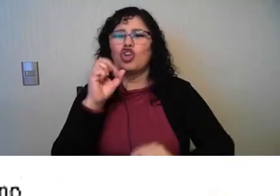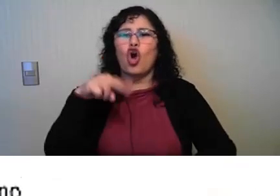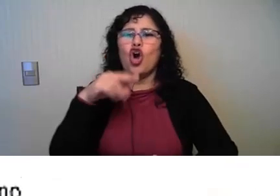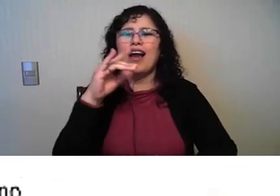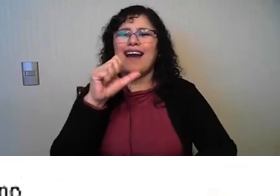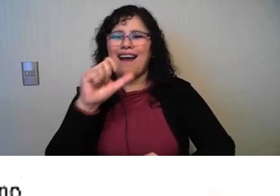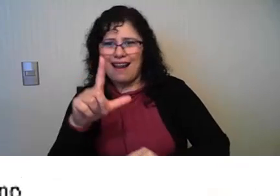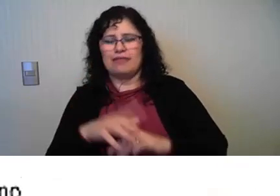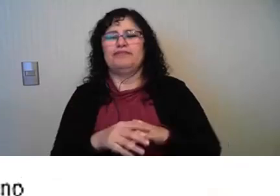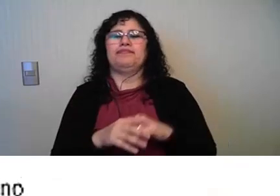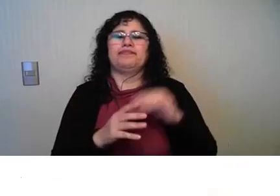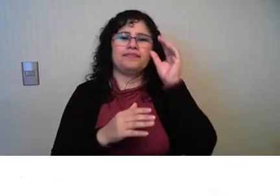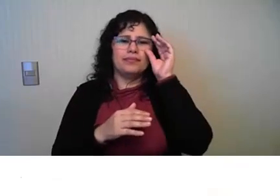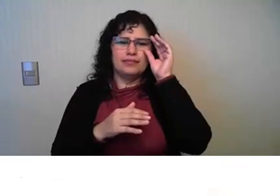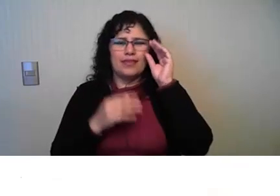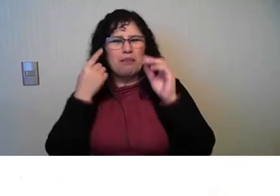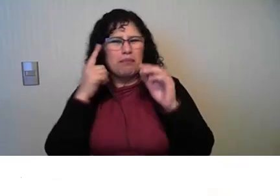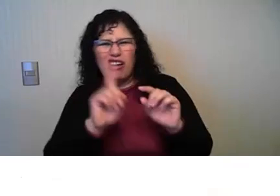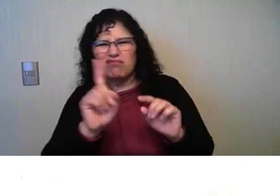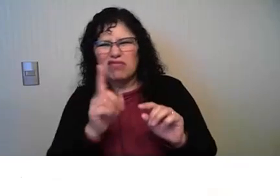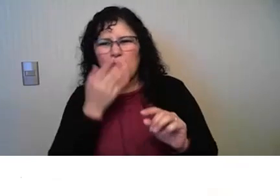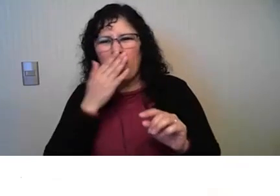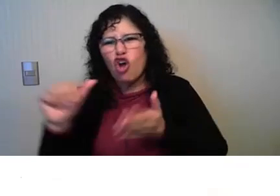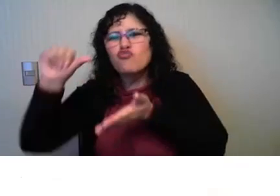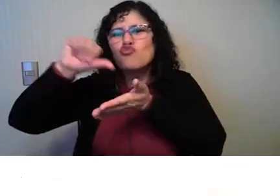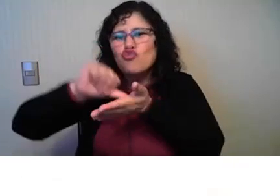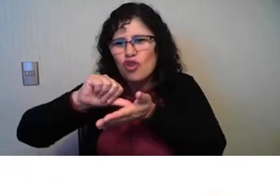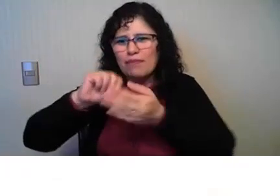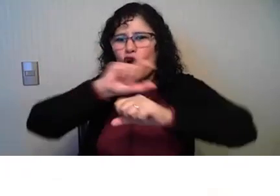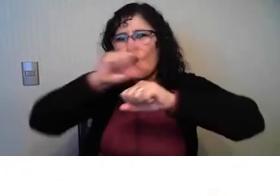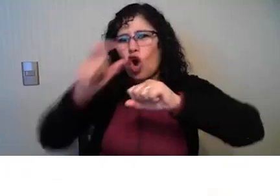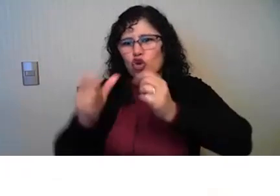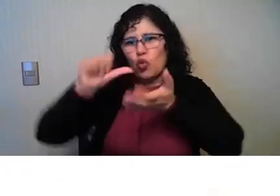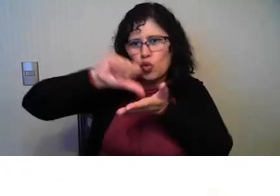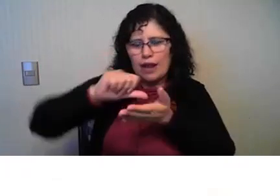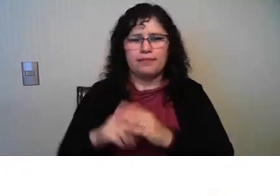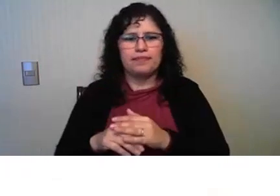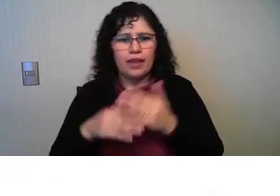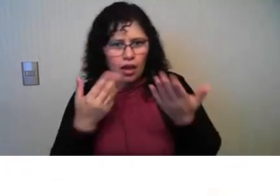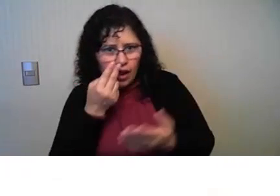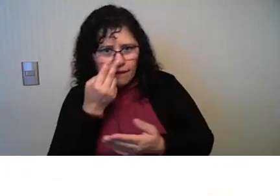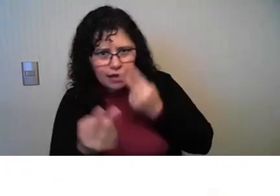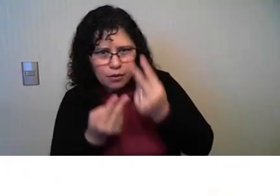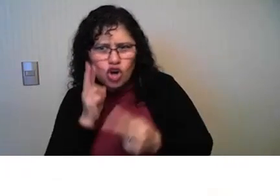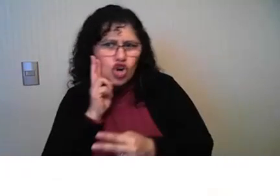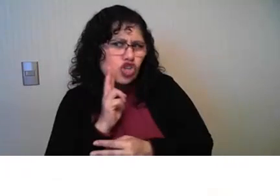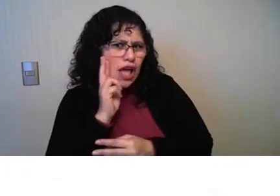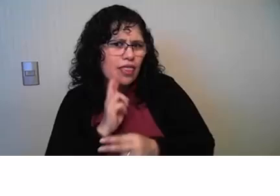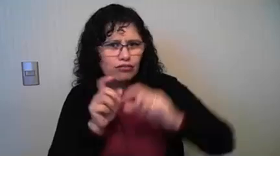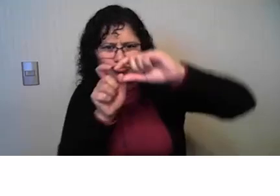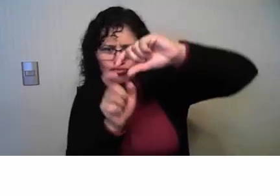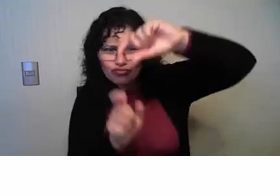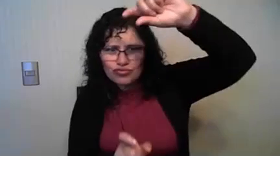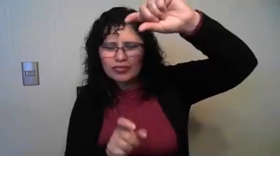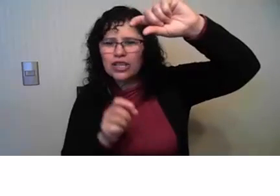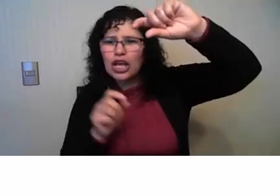líneas, ¿cierto?, que están acá, son que es una columna somática. Ayer vimos lo que era